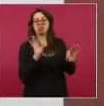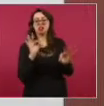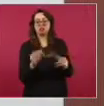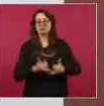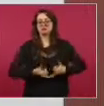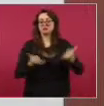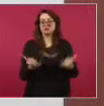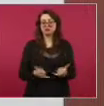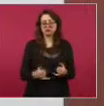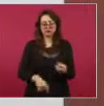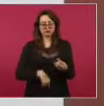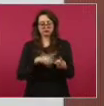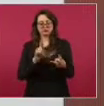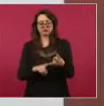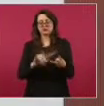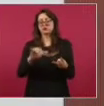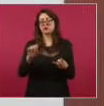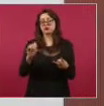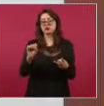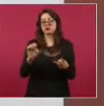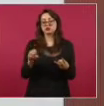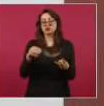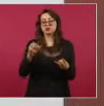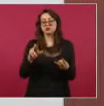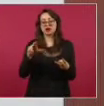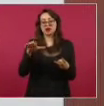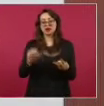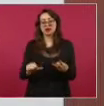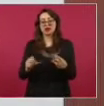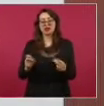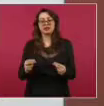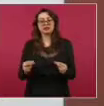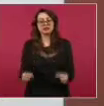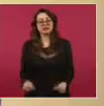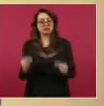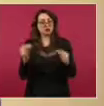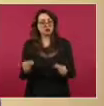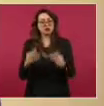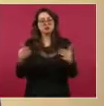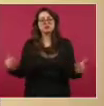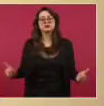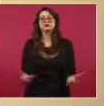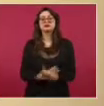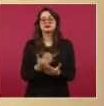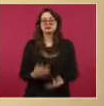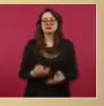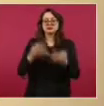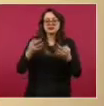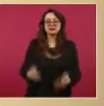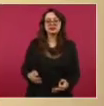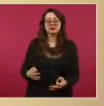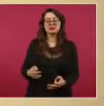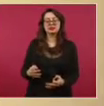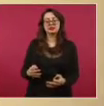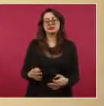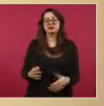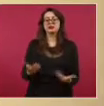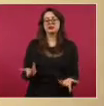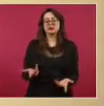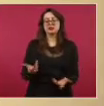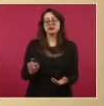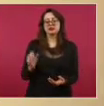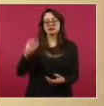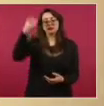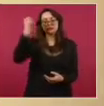José María Ibarra, comerciante en pequeño, natural del Fuerte, Sinaloa. Estos son los que